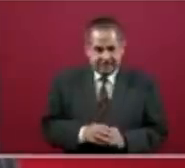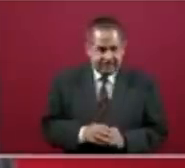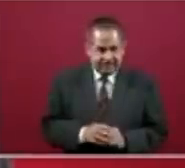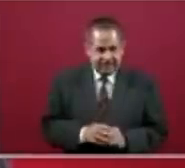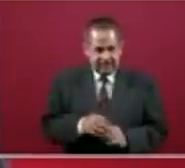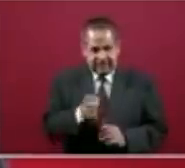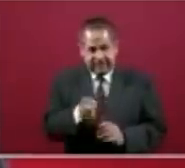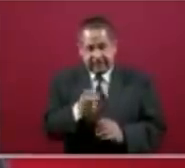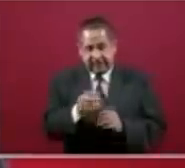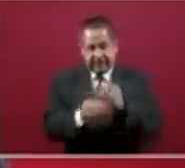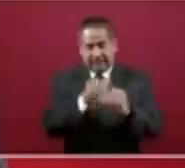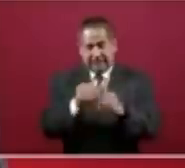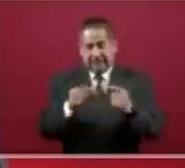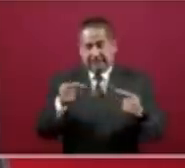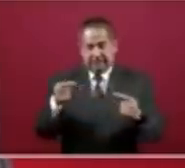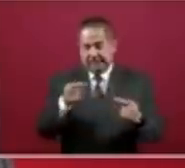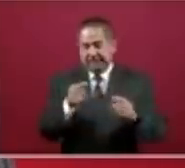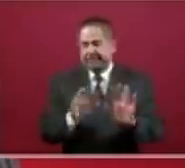debates,